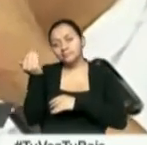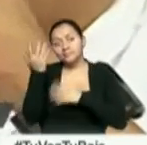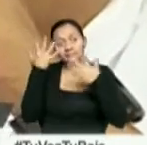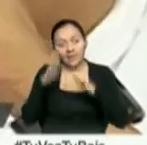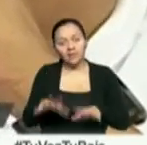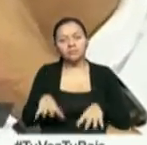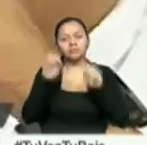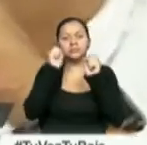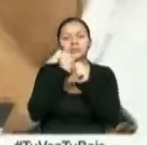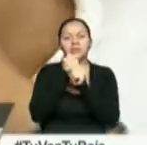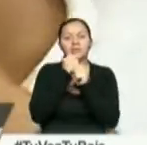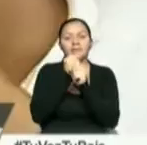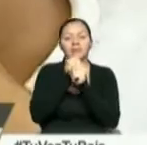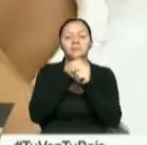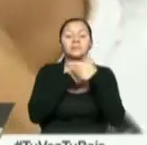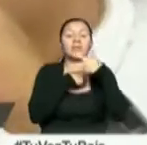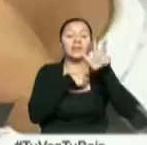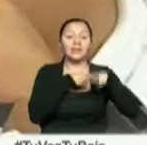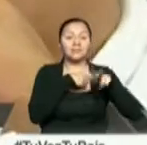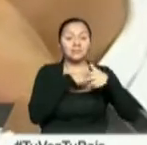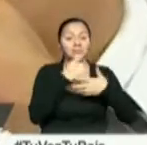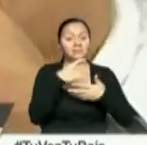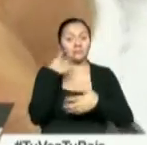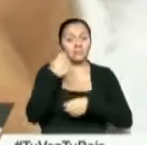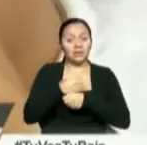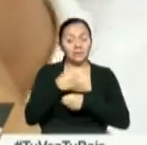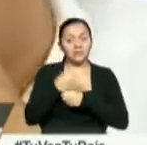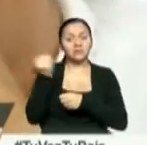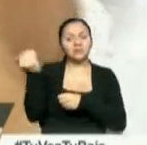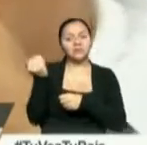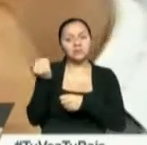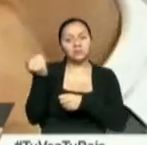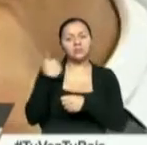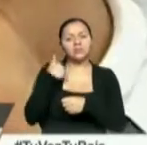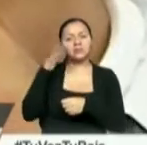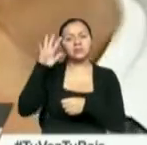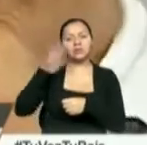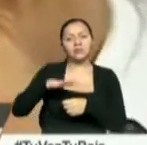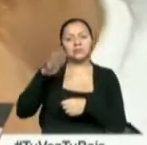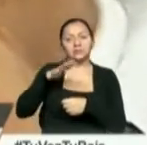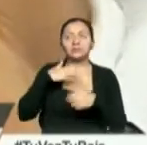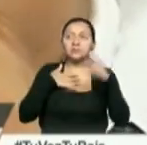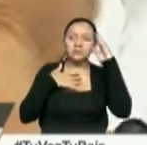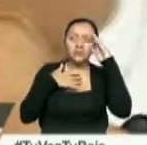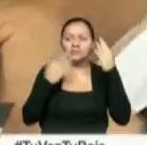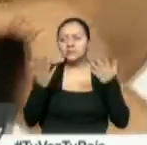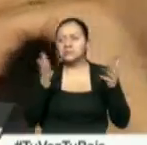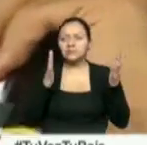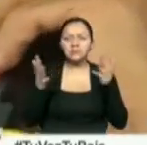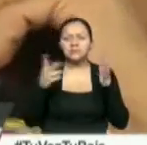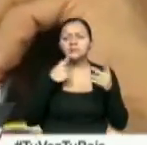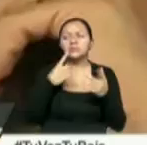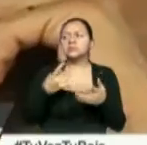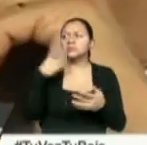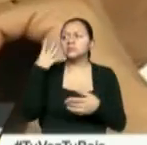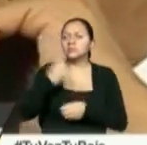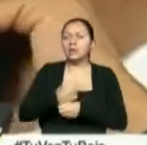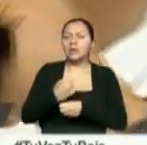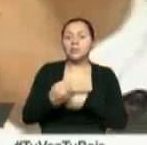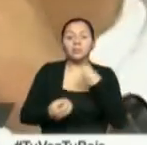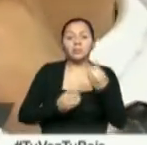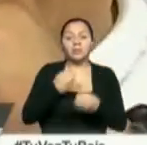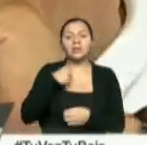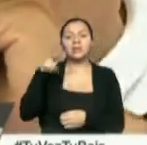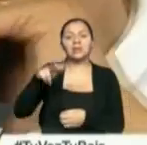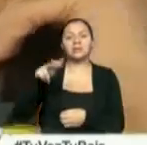empleo cuando el seguro dura cinco meses esto ya es una garantía saber que dios no quiera perdí mi empleo pero que tres meses